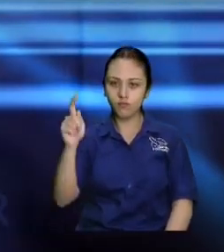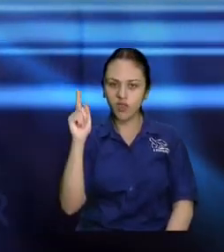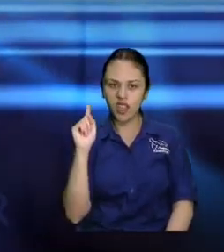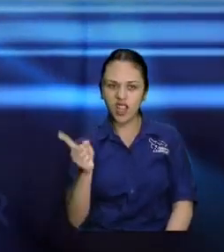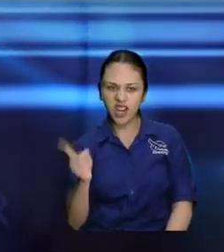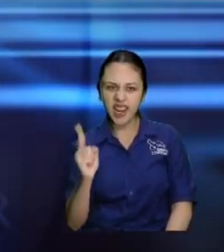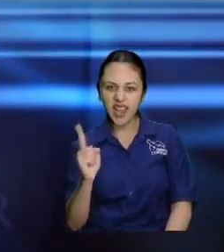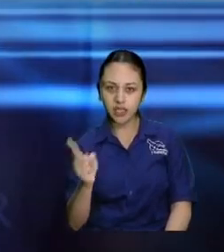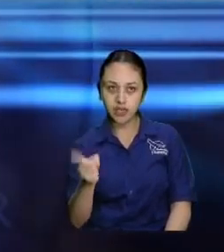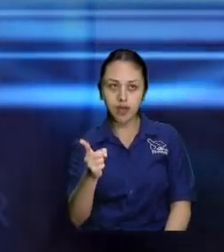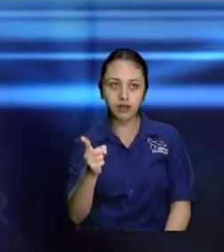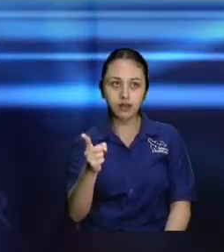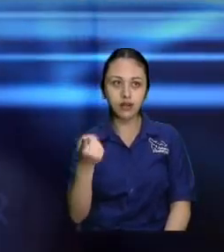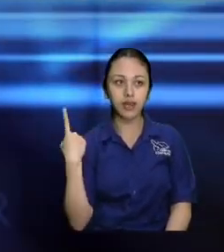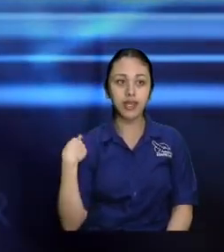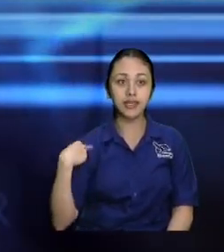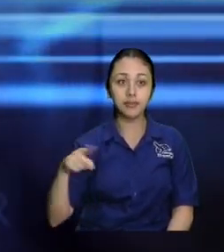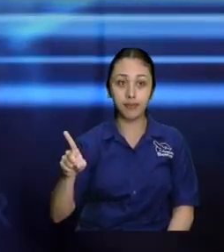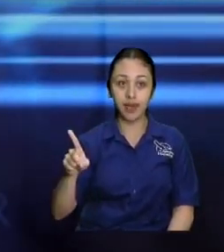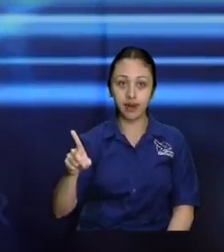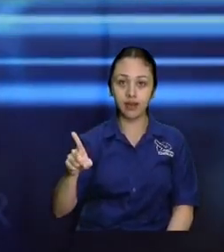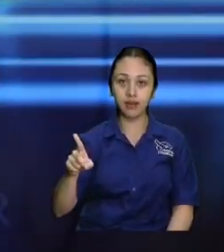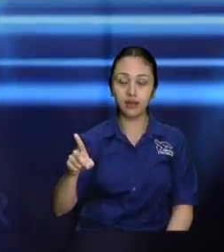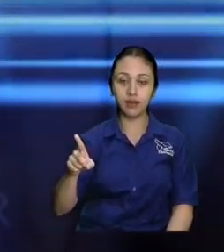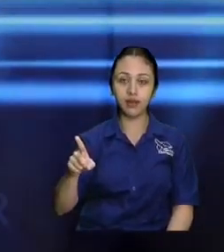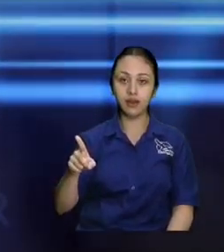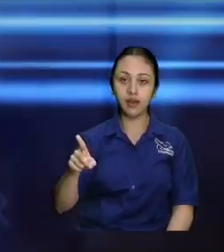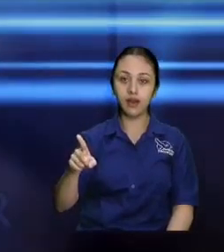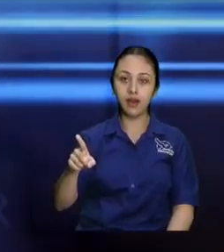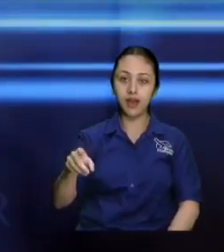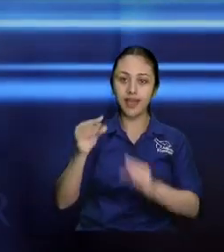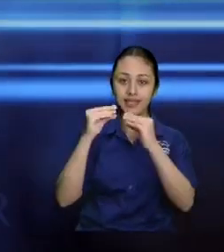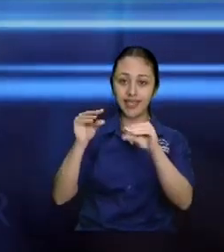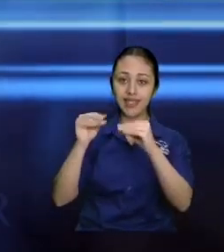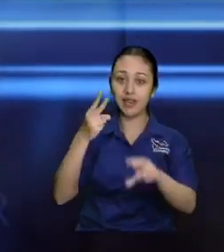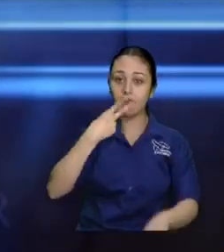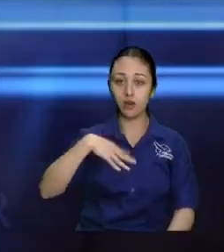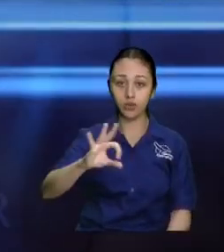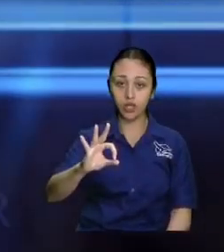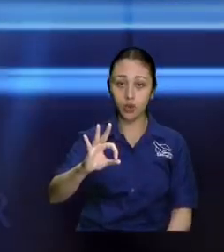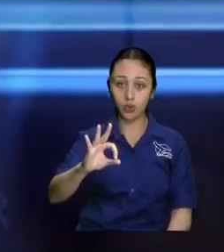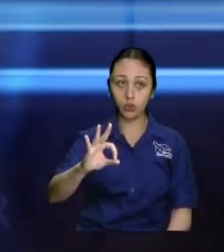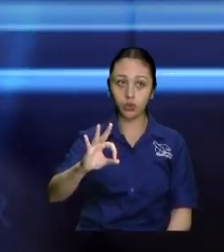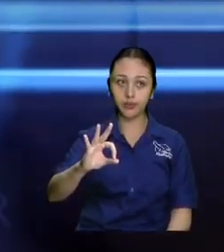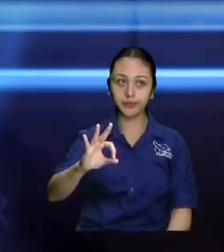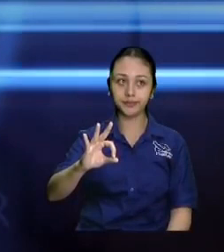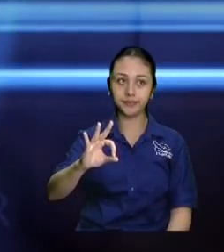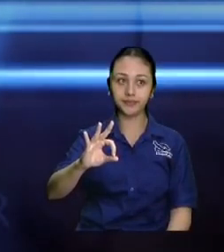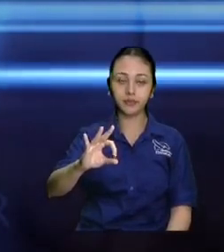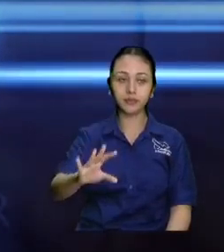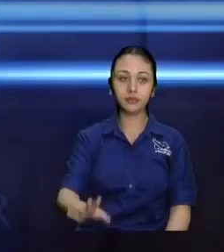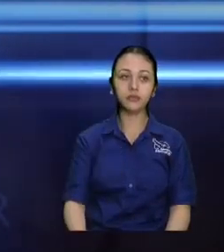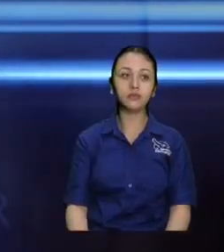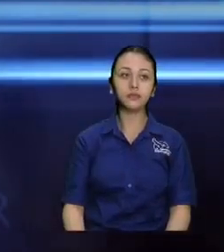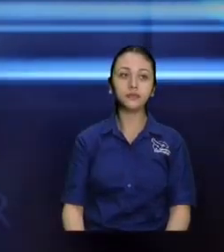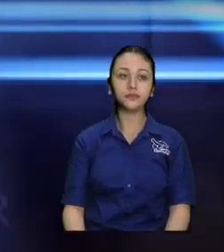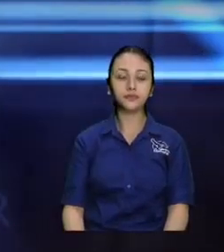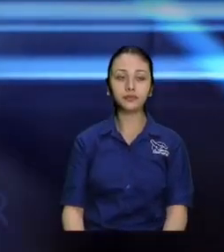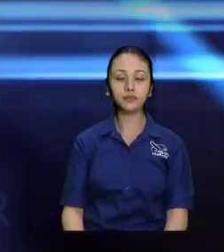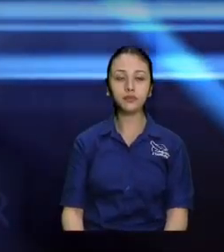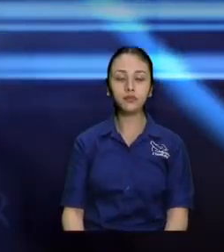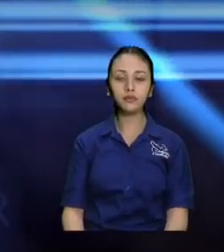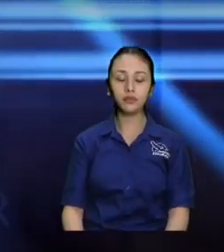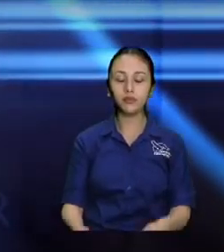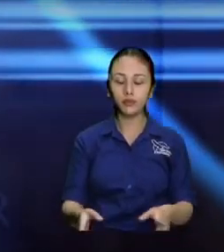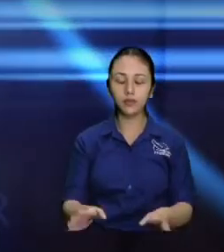La disciplina es para enderezar a sus hijos. Y después dice, ustedes todavía no han resistido hasta el punto de la sangre en la pelea contra el